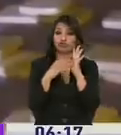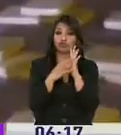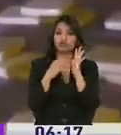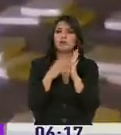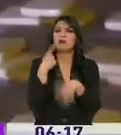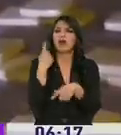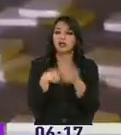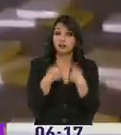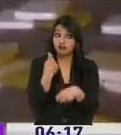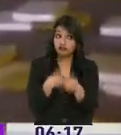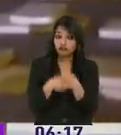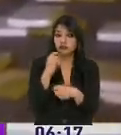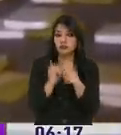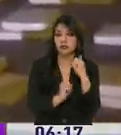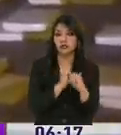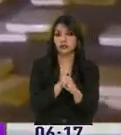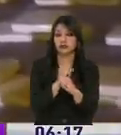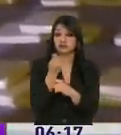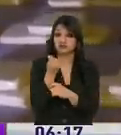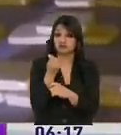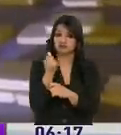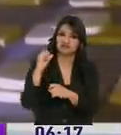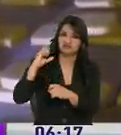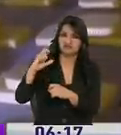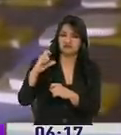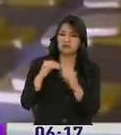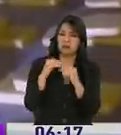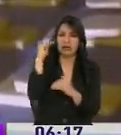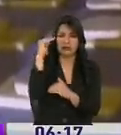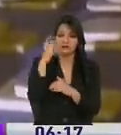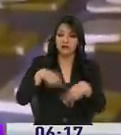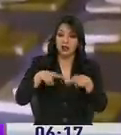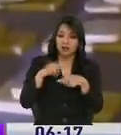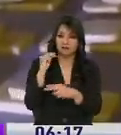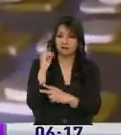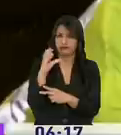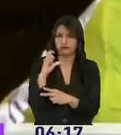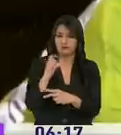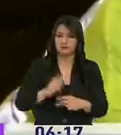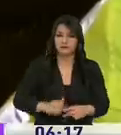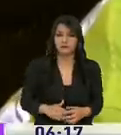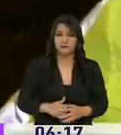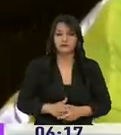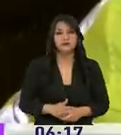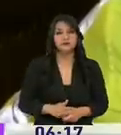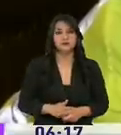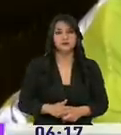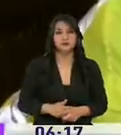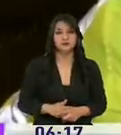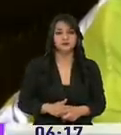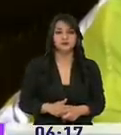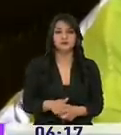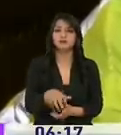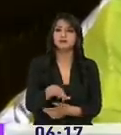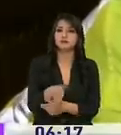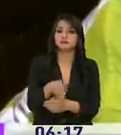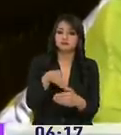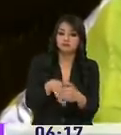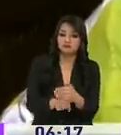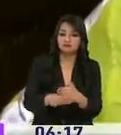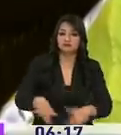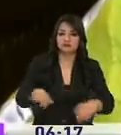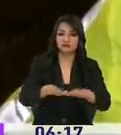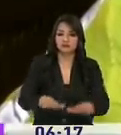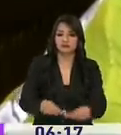mercados internacionales, donde el precio por kilo aumenta considerablemente. Tenemos aproximadamente al interior de la